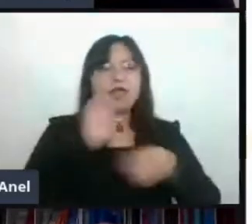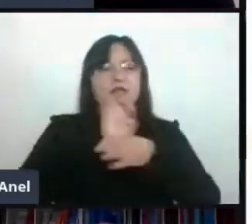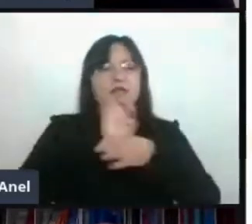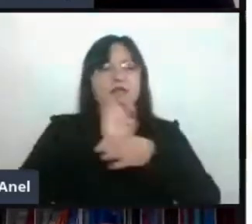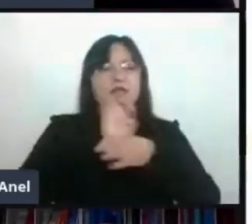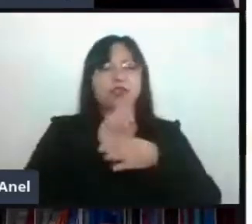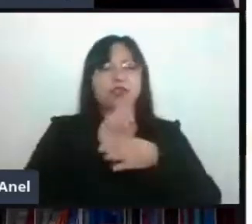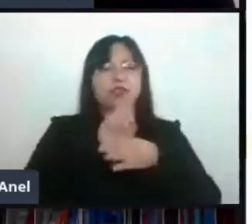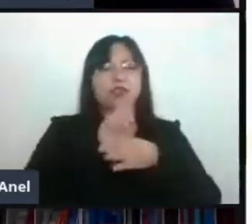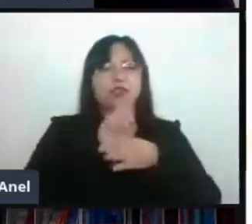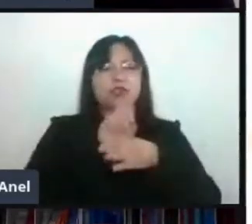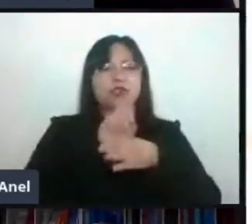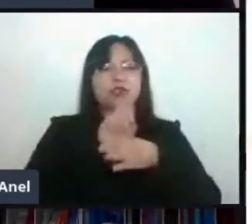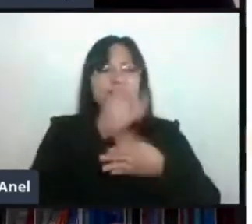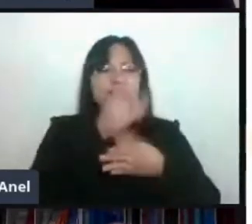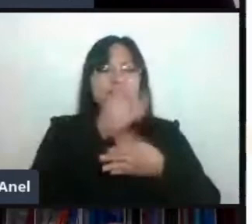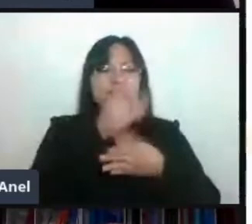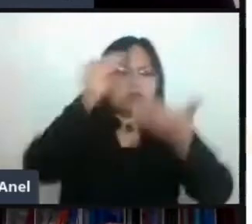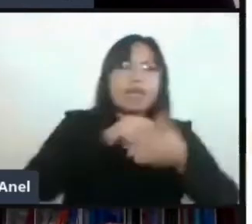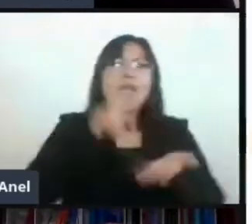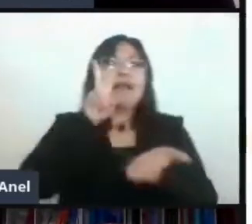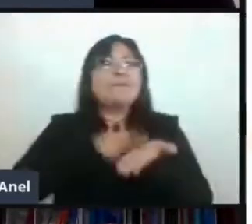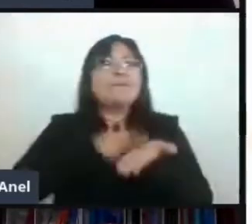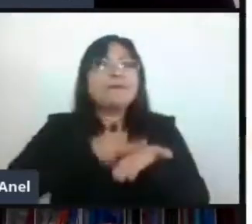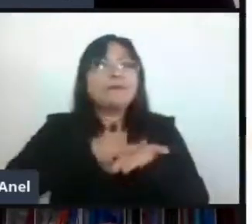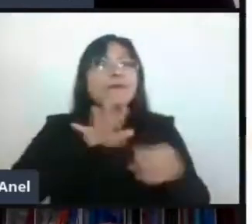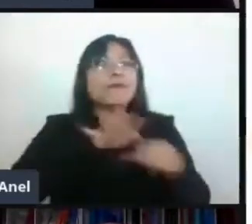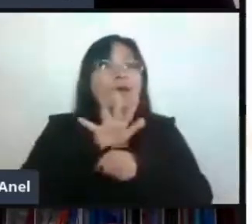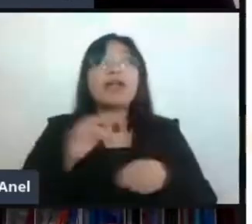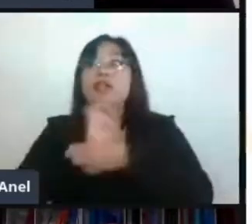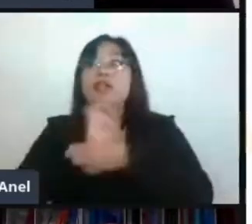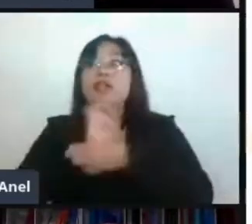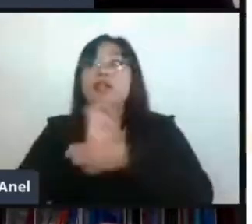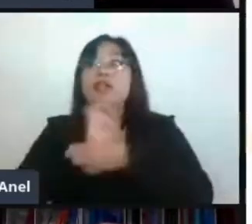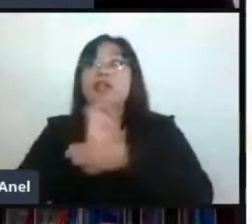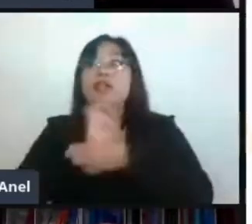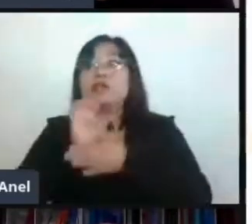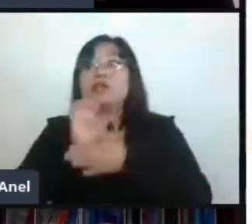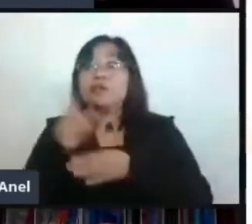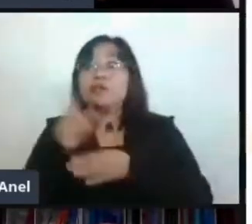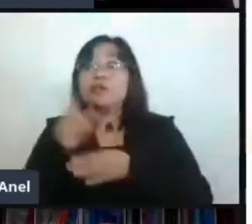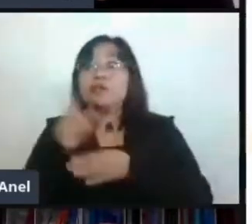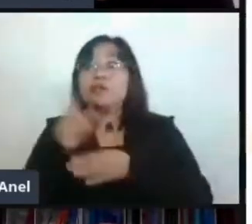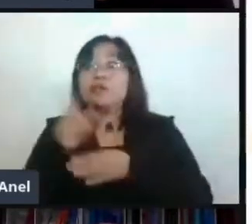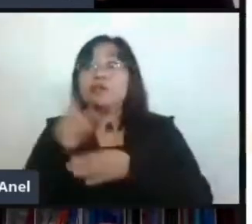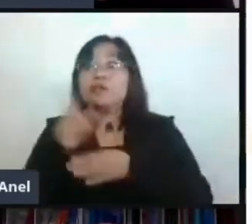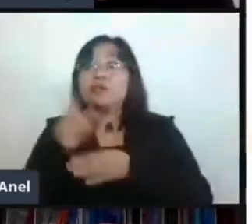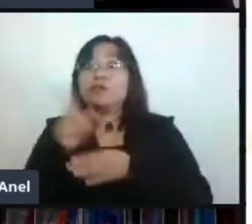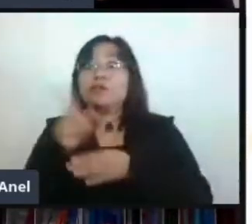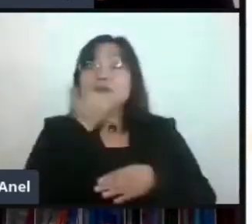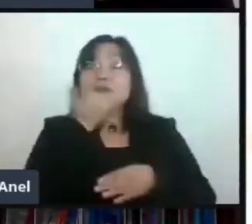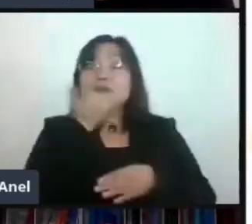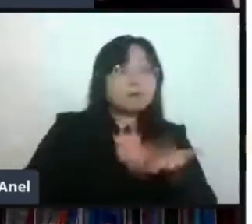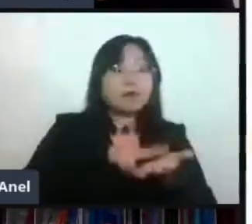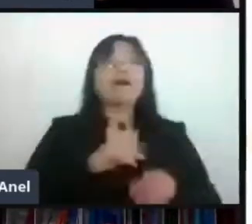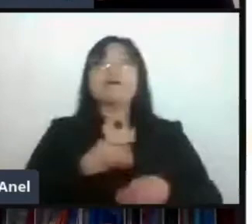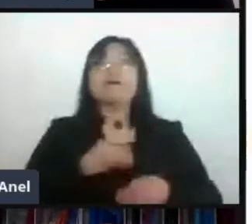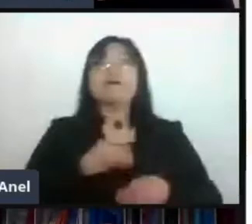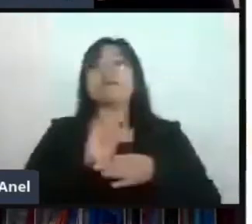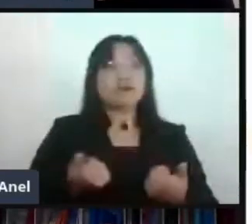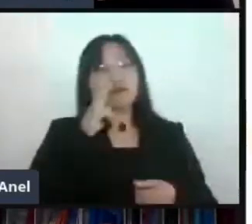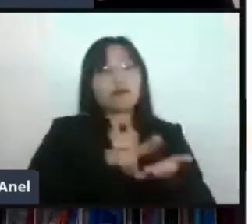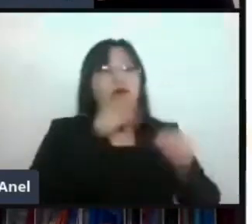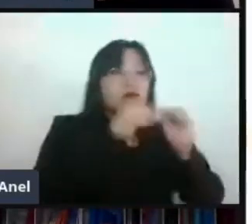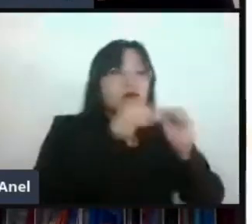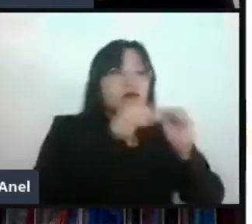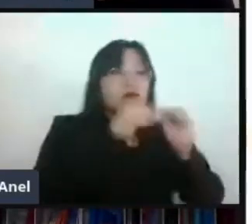podemos ponderar. Y cada nivel de desempeño corresponde a un criterio específico, ¿sí? Tiene criterios. Y